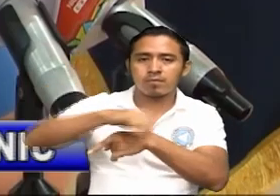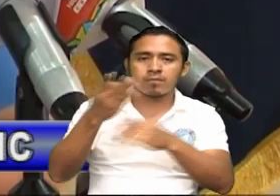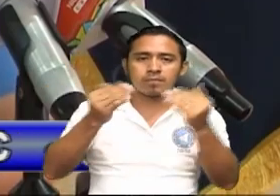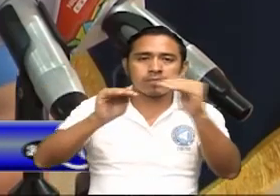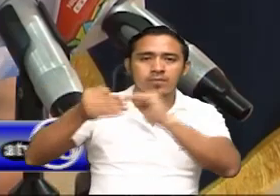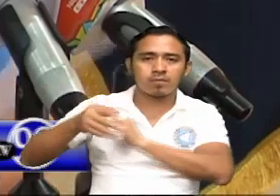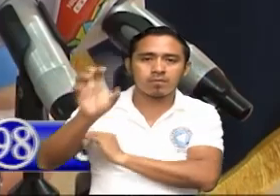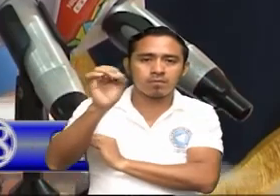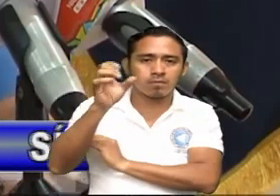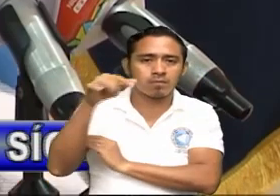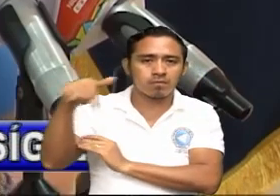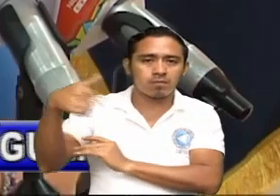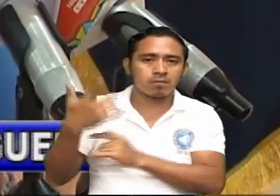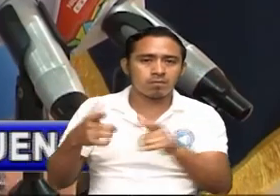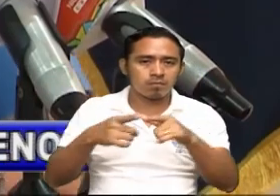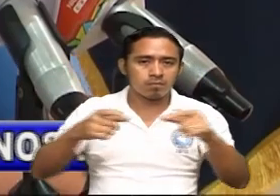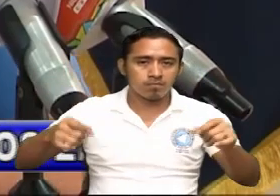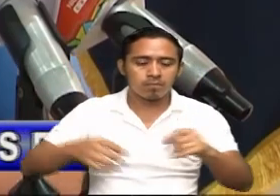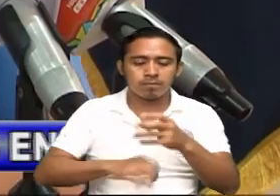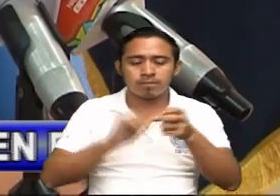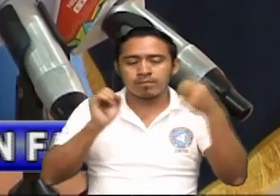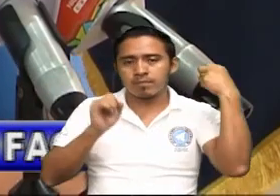Managua. Segundo,